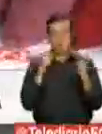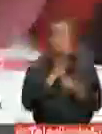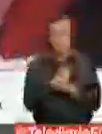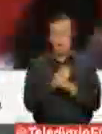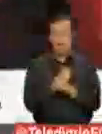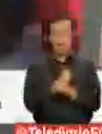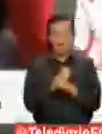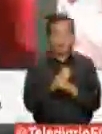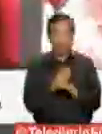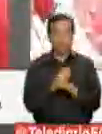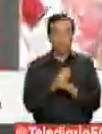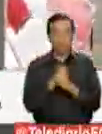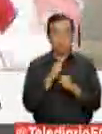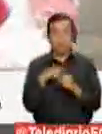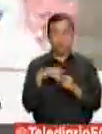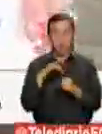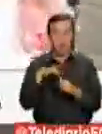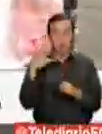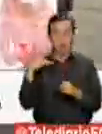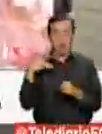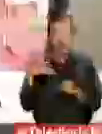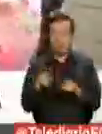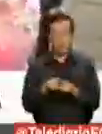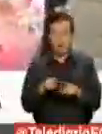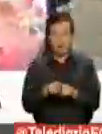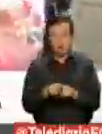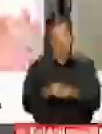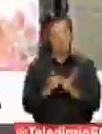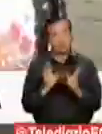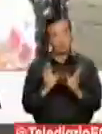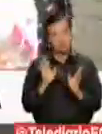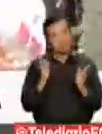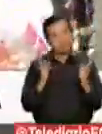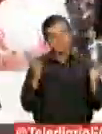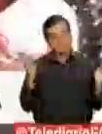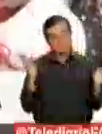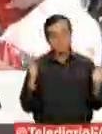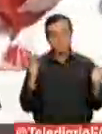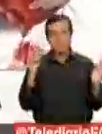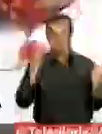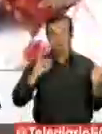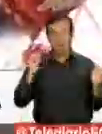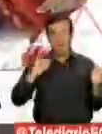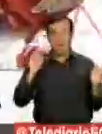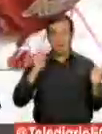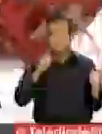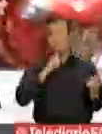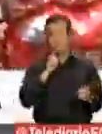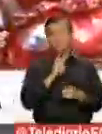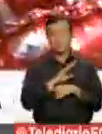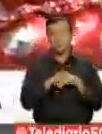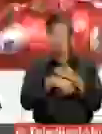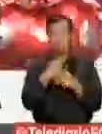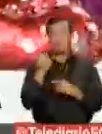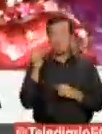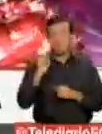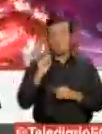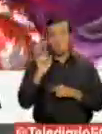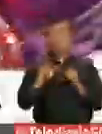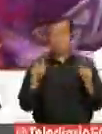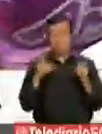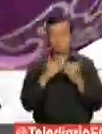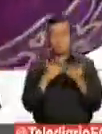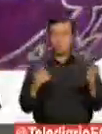espinosos y que ustedes podrán, como decía Nancy, acceder a precios realmente convenientes. De esta manera,